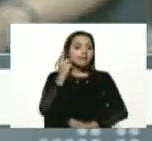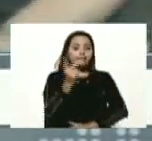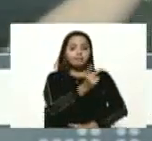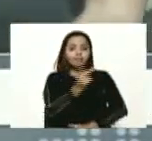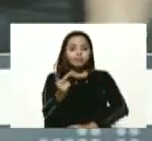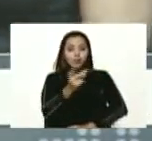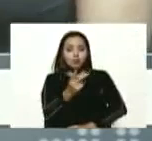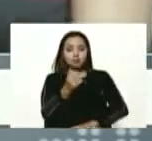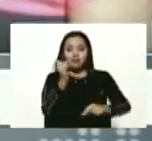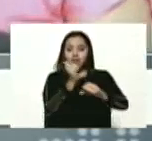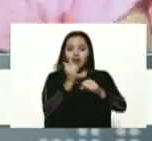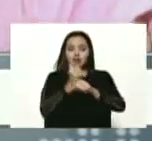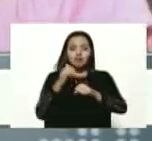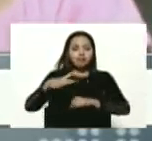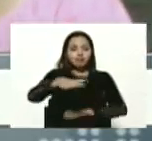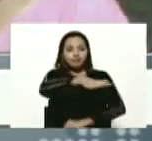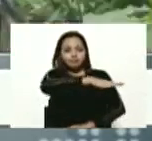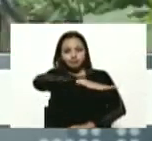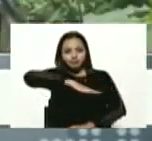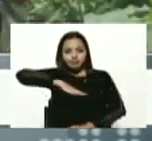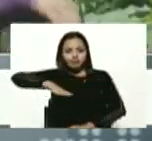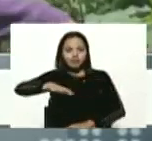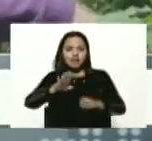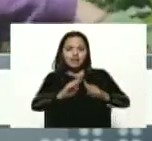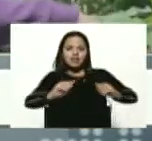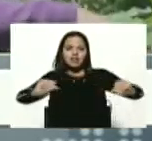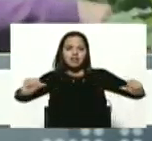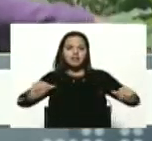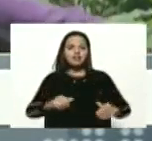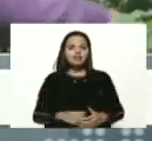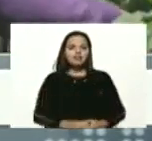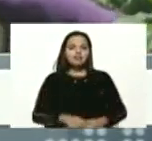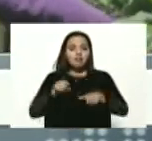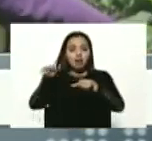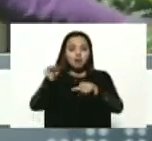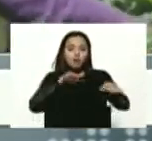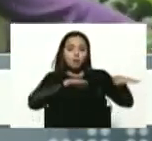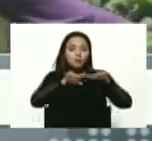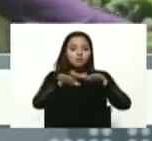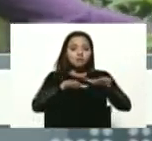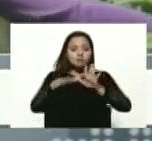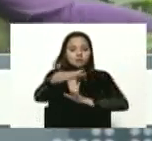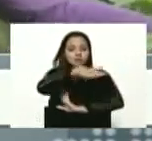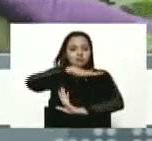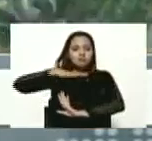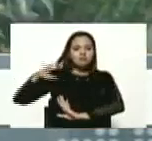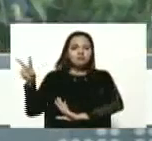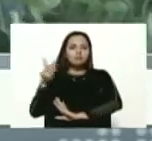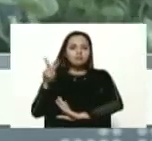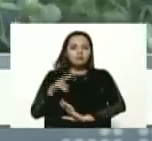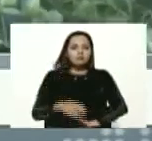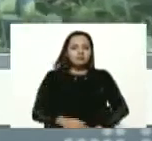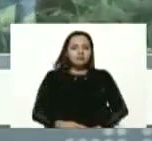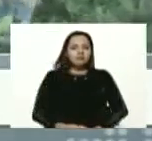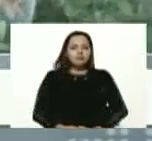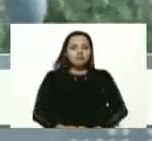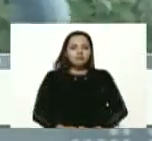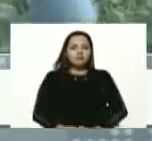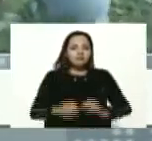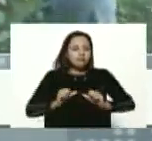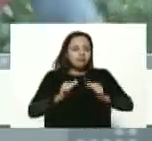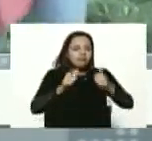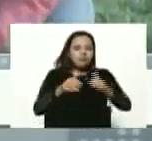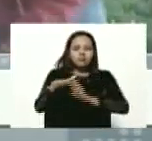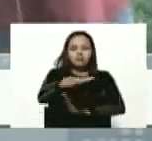mujeres productoras de la tierra, del campo, ahí en Cojedes, el llano venezolano, la puerta del llano venezolano, Castro